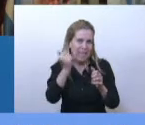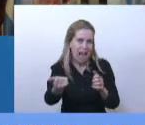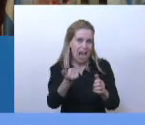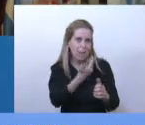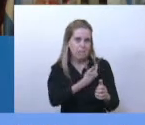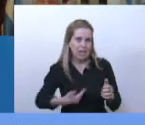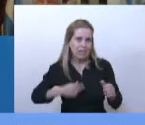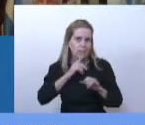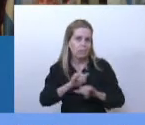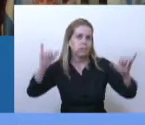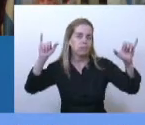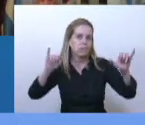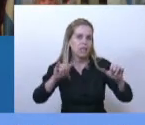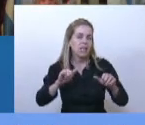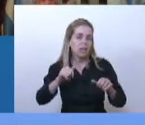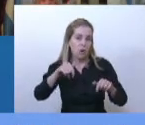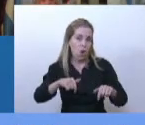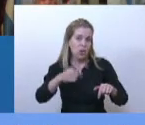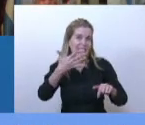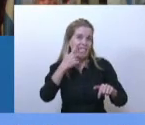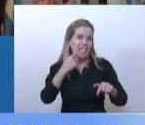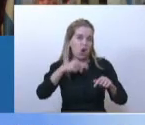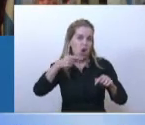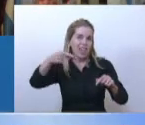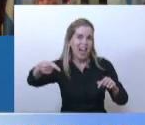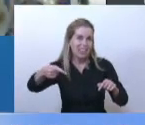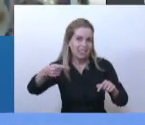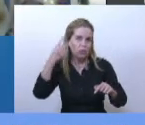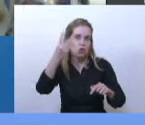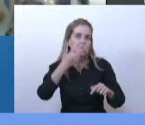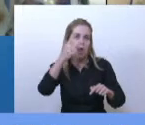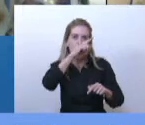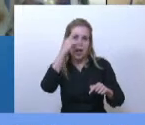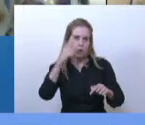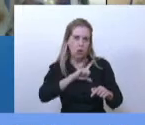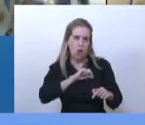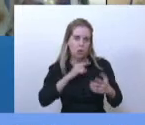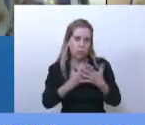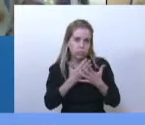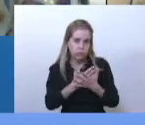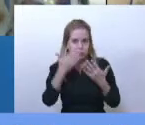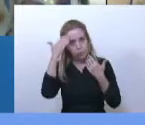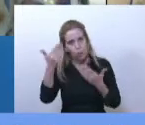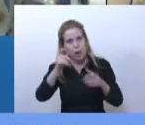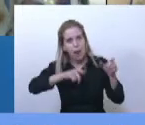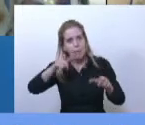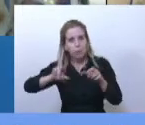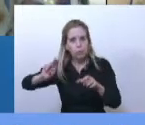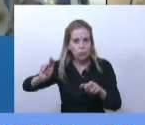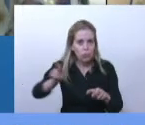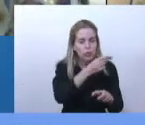poder ejecutivo nacional por cinco días en homenaje de las víctimas de esta pandemia también en